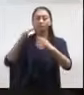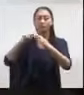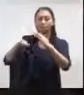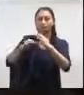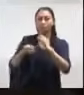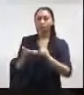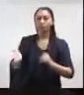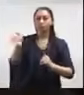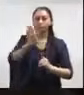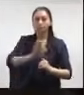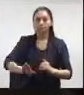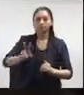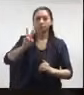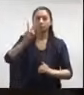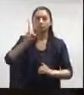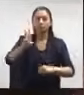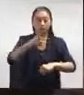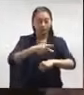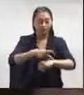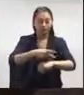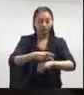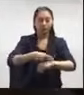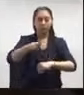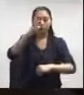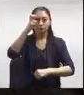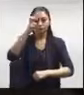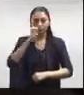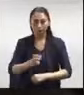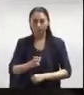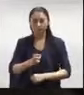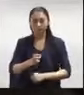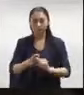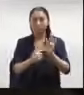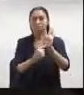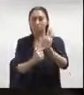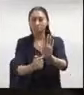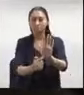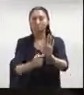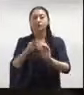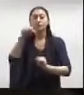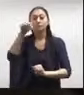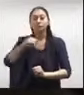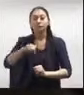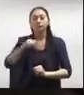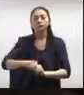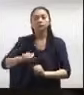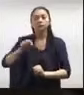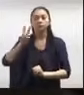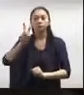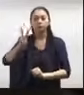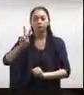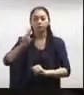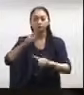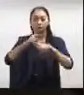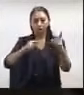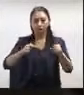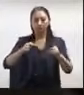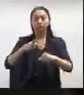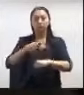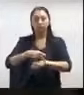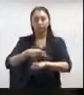las 2 de la tarde, razón por la cual se propuso que se pasara para hoy a las 2:30 de la